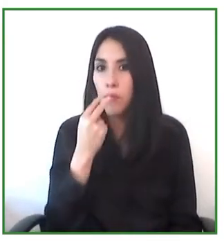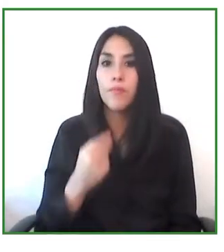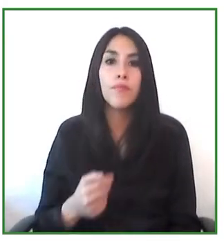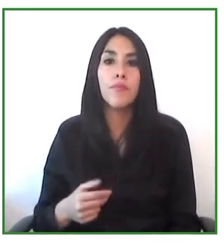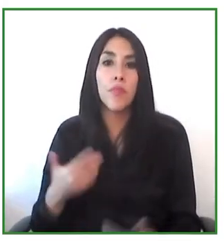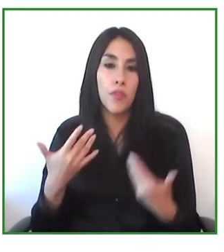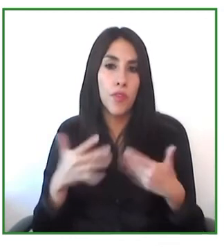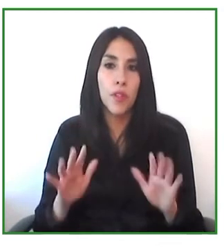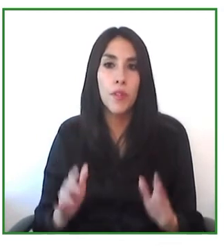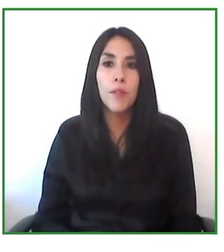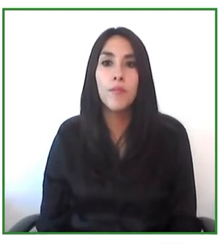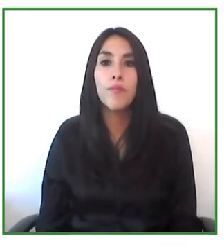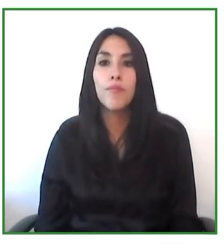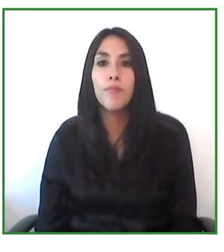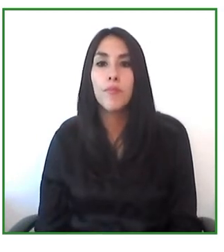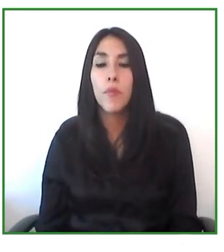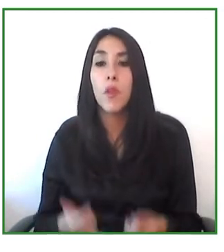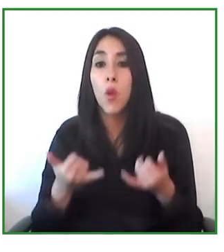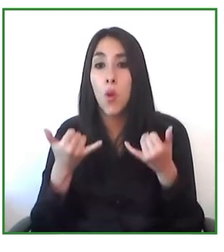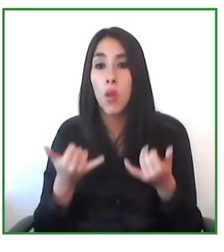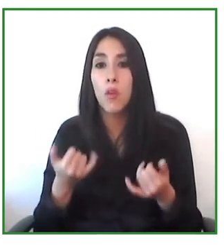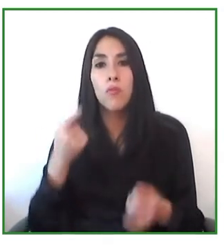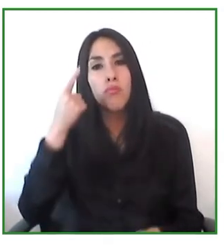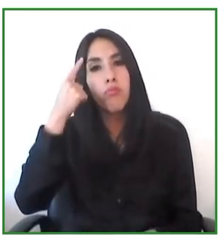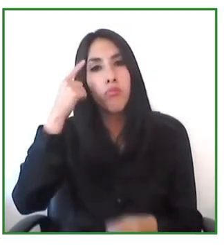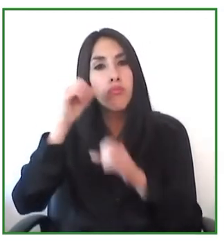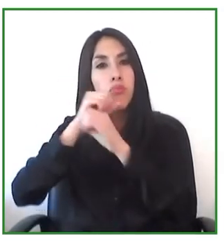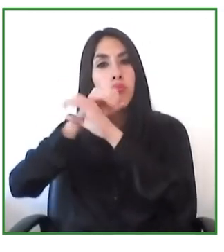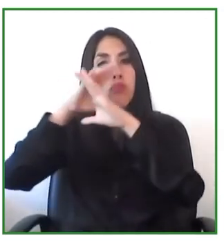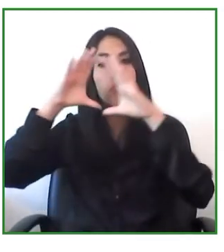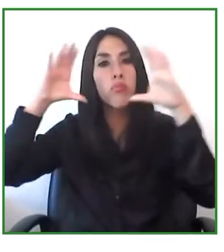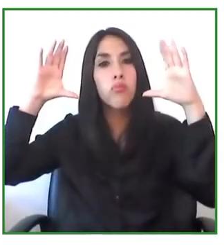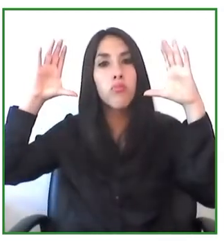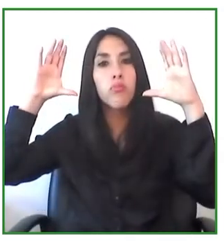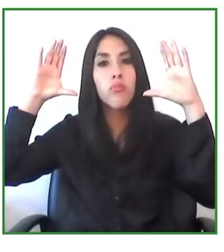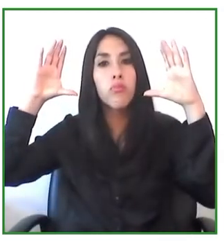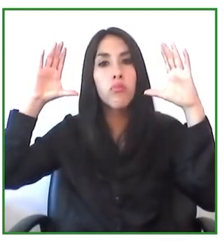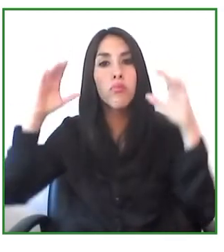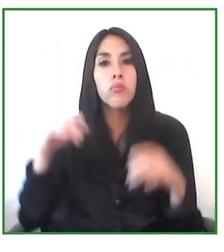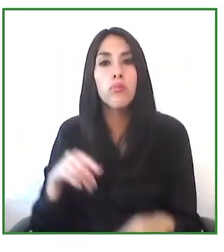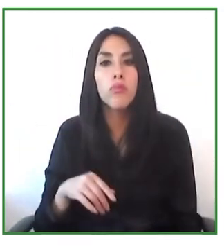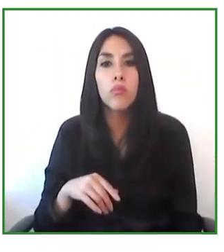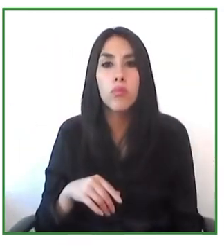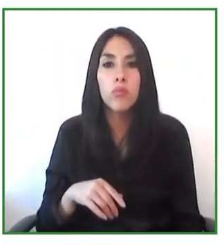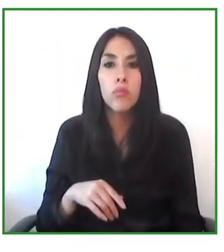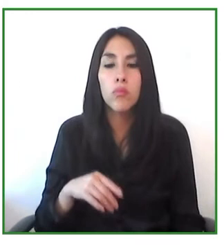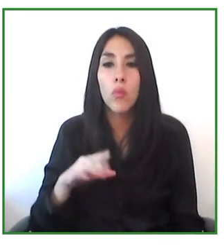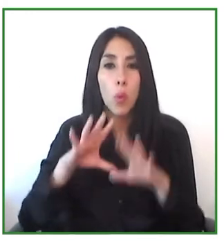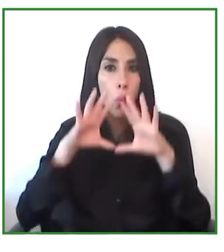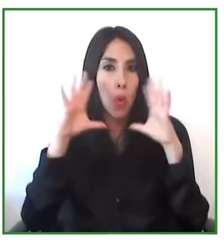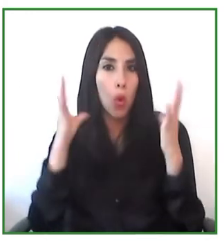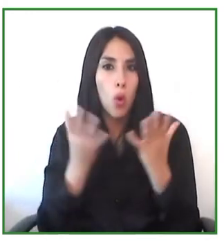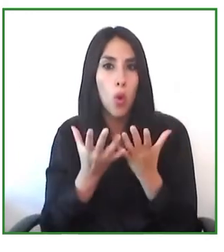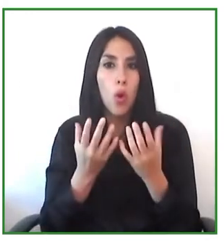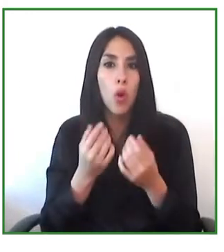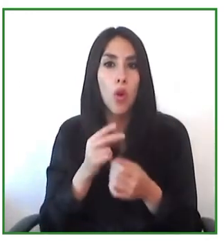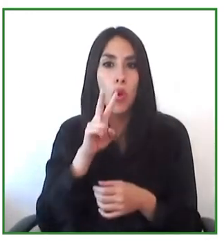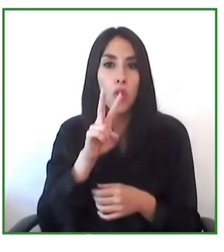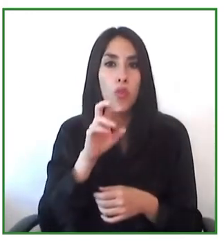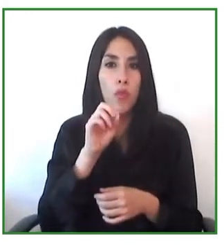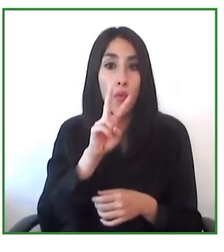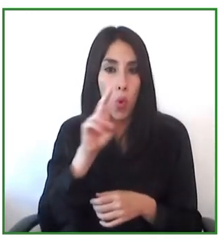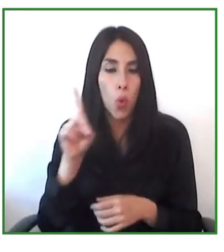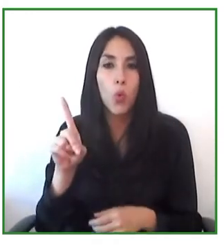recopilación del Banco Mundial del año 2021, se habla alrededor de